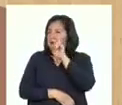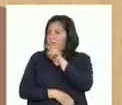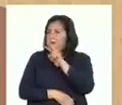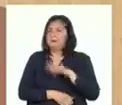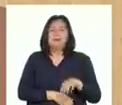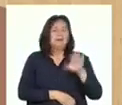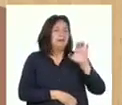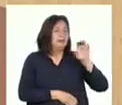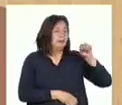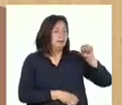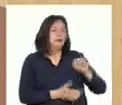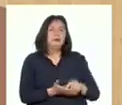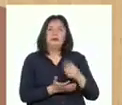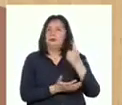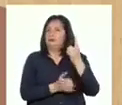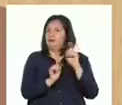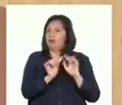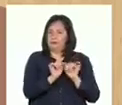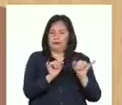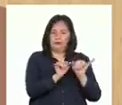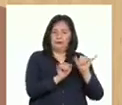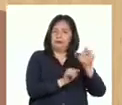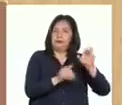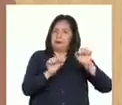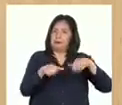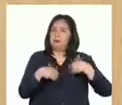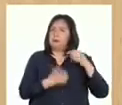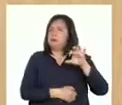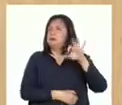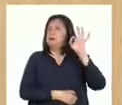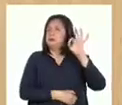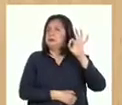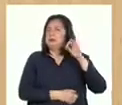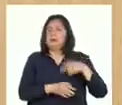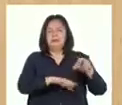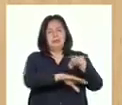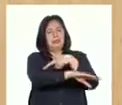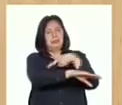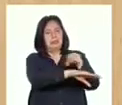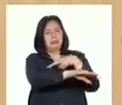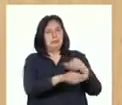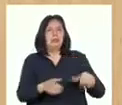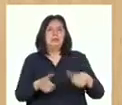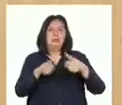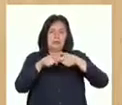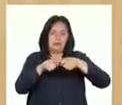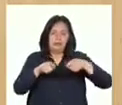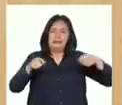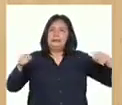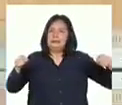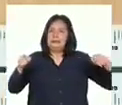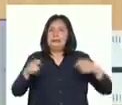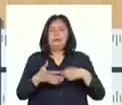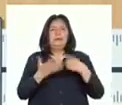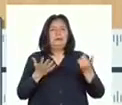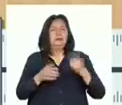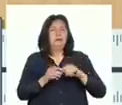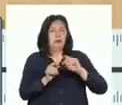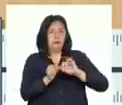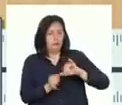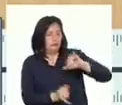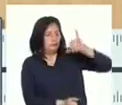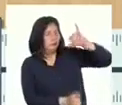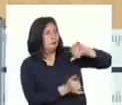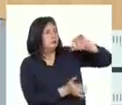el centímetro es una unidad de medida y la podemos encontrar en reglas, cintas métricas, los